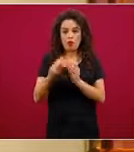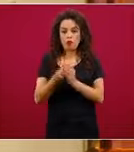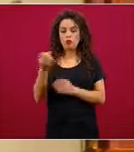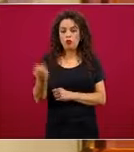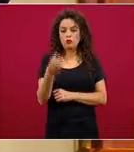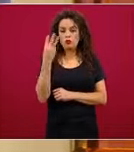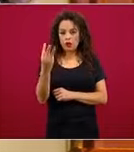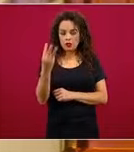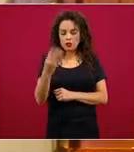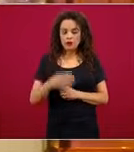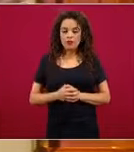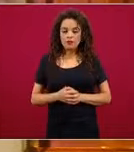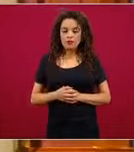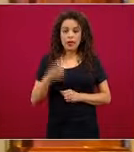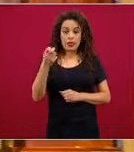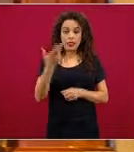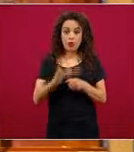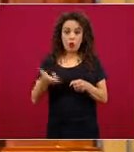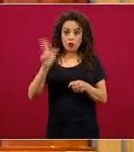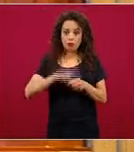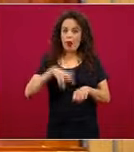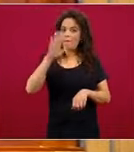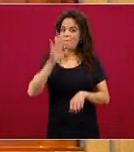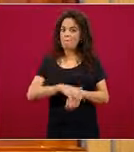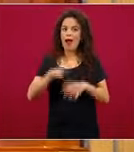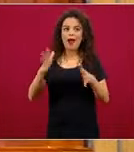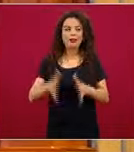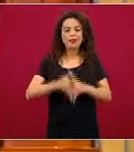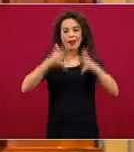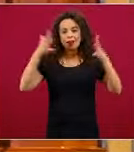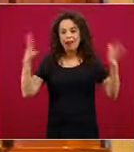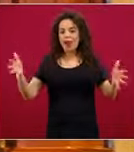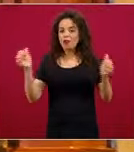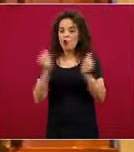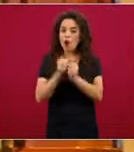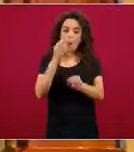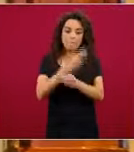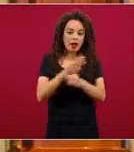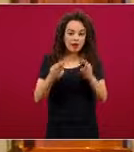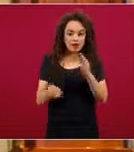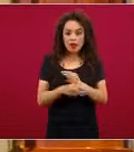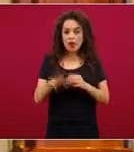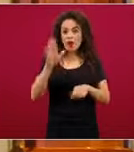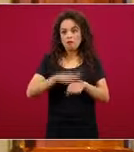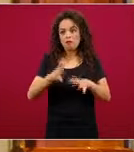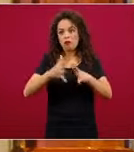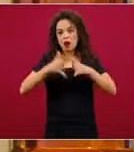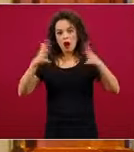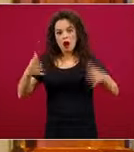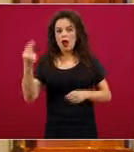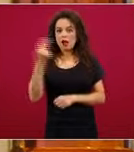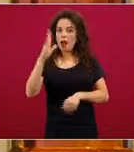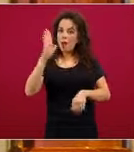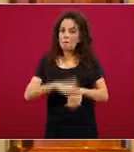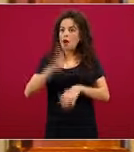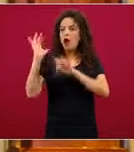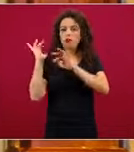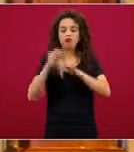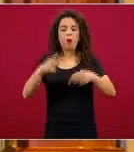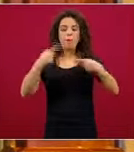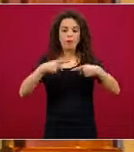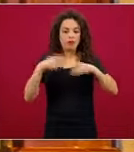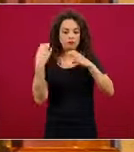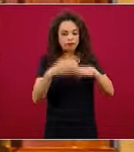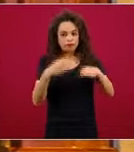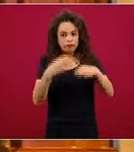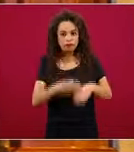doctor Jean-Marc, son hospitales ya mucho más grandes, equipos médicos de emergencia mucho más grandes que requieren una logística más impresionante, es decir, requieren